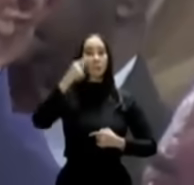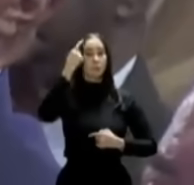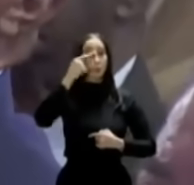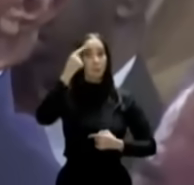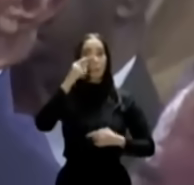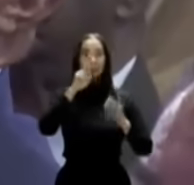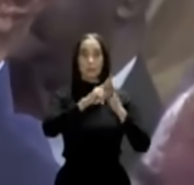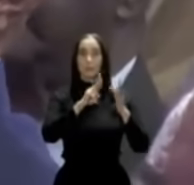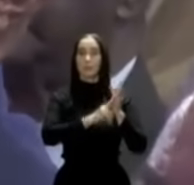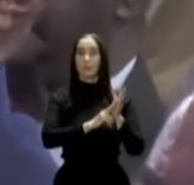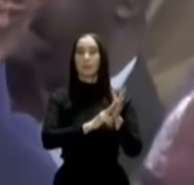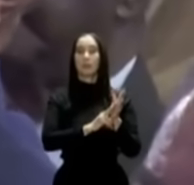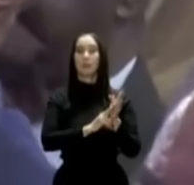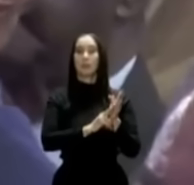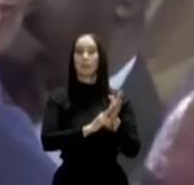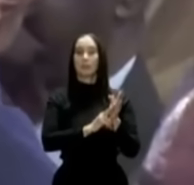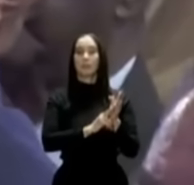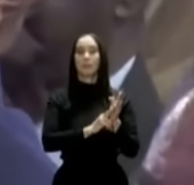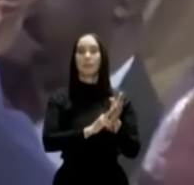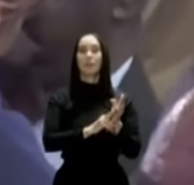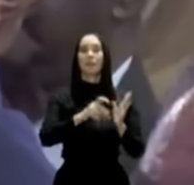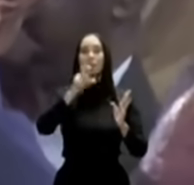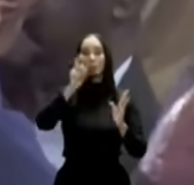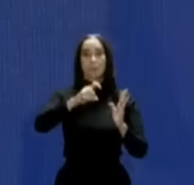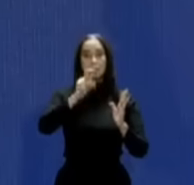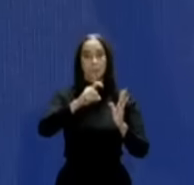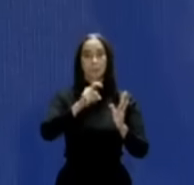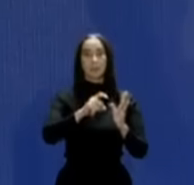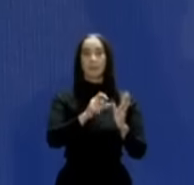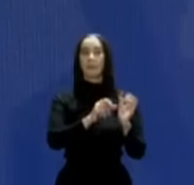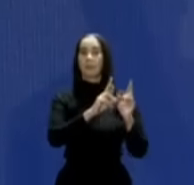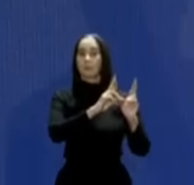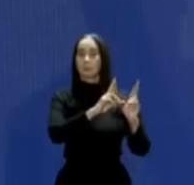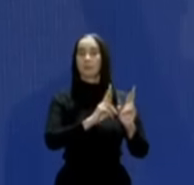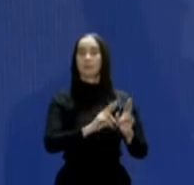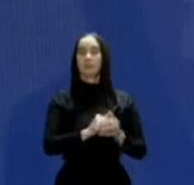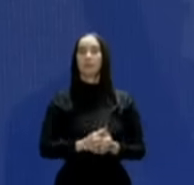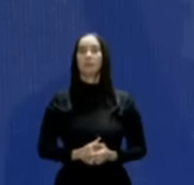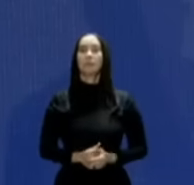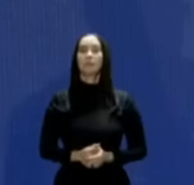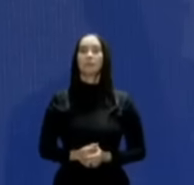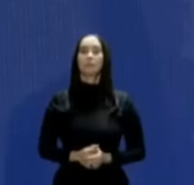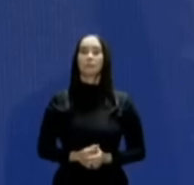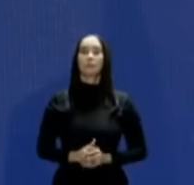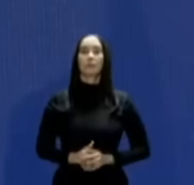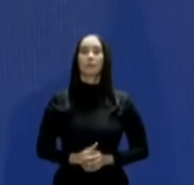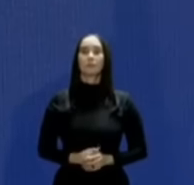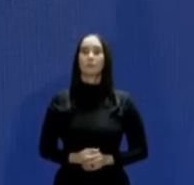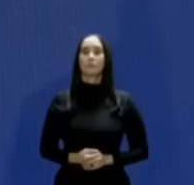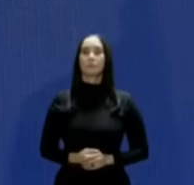es una medida que debemos y que estamos tomando. Señores,